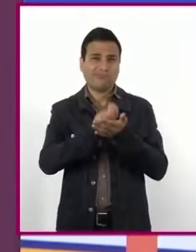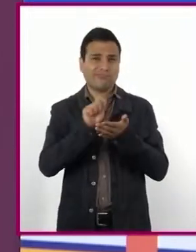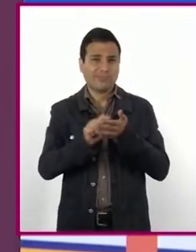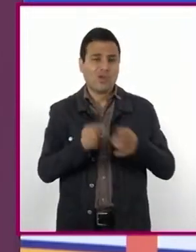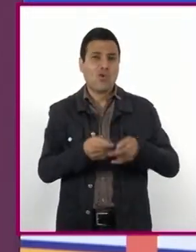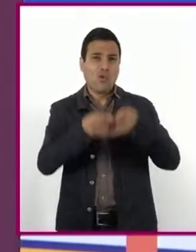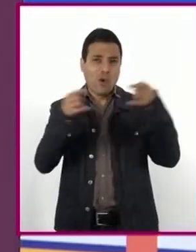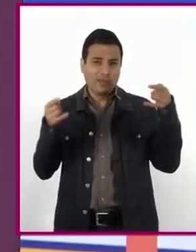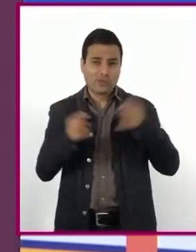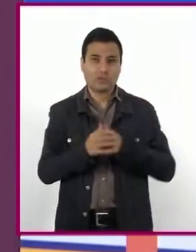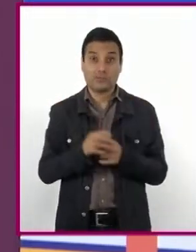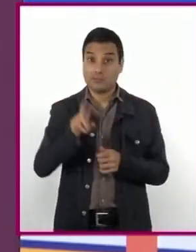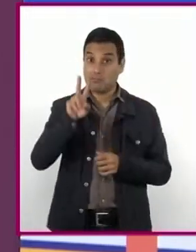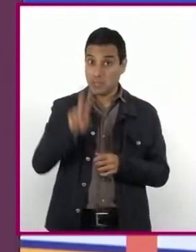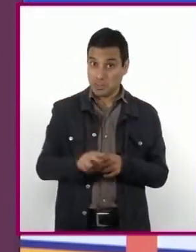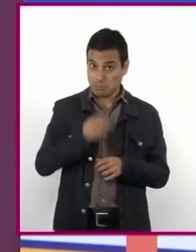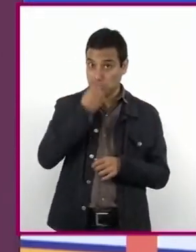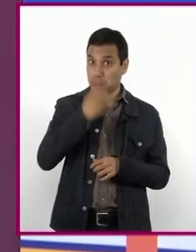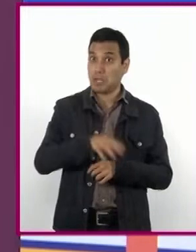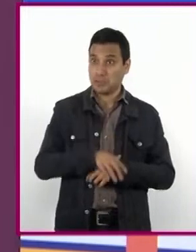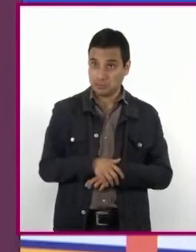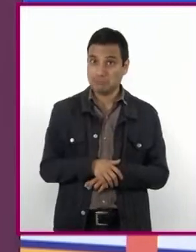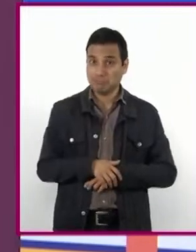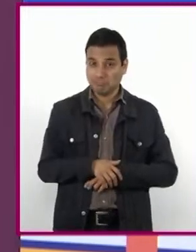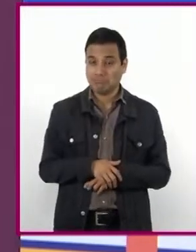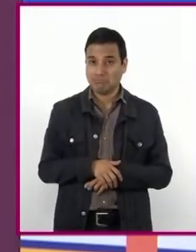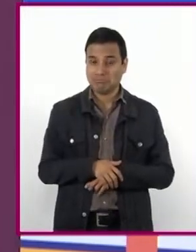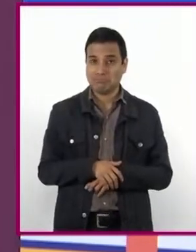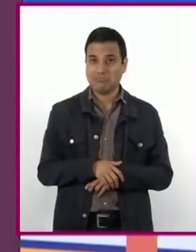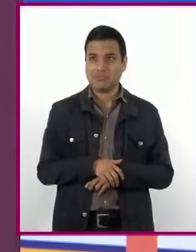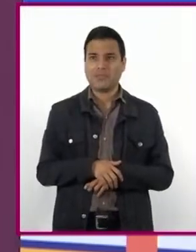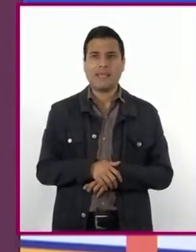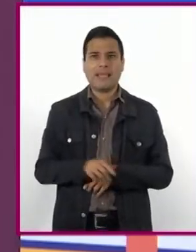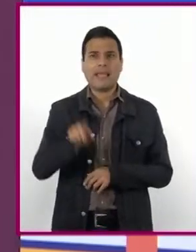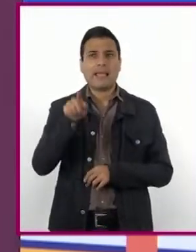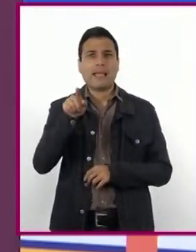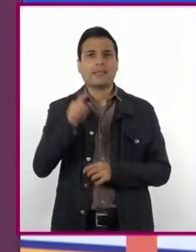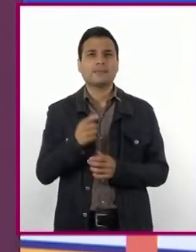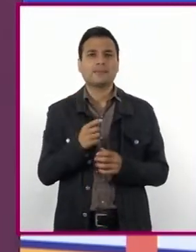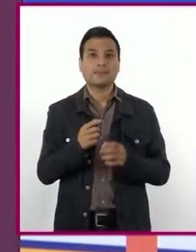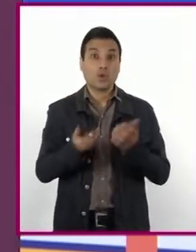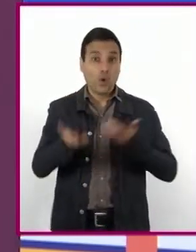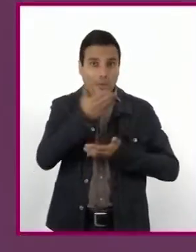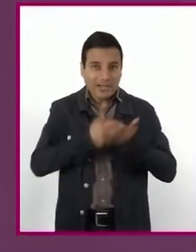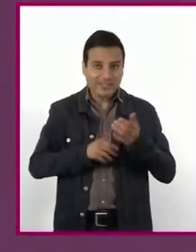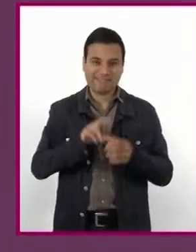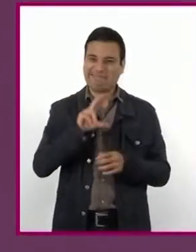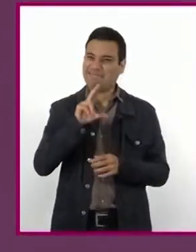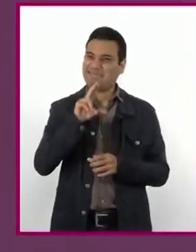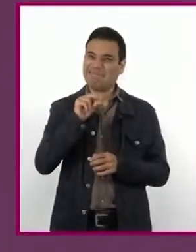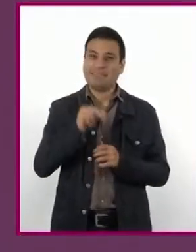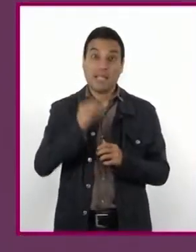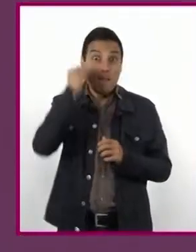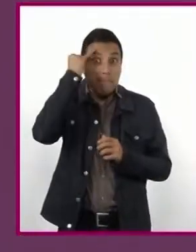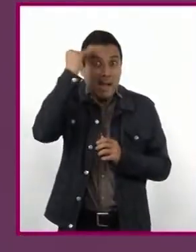cuentos y la verdad lo hacía muy bien. Pero nunca se aventuró a compartirlos. Si lo hubiera